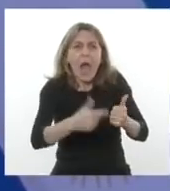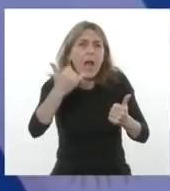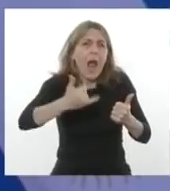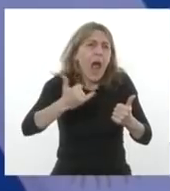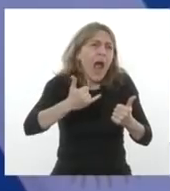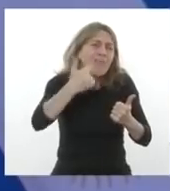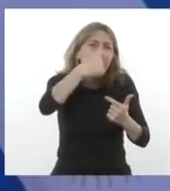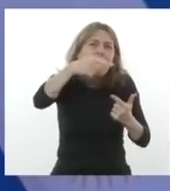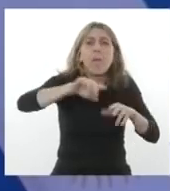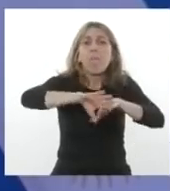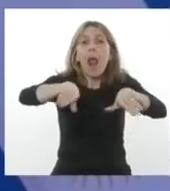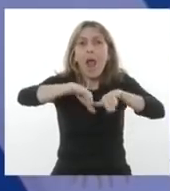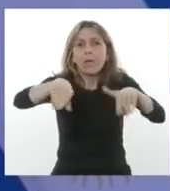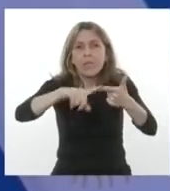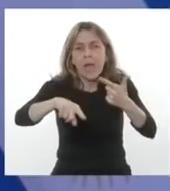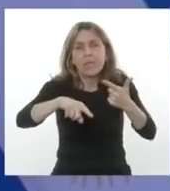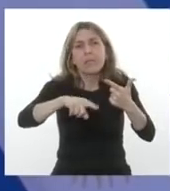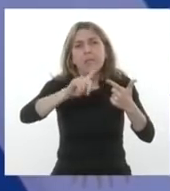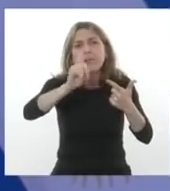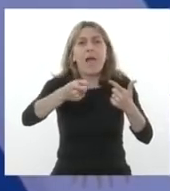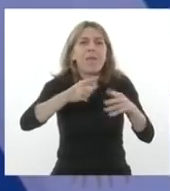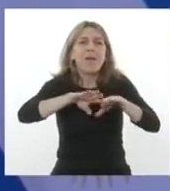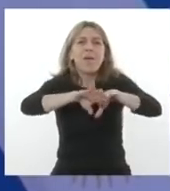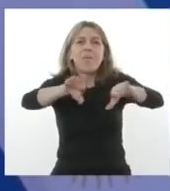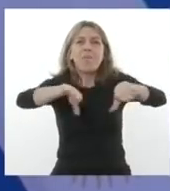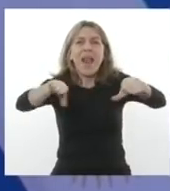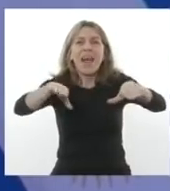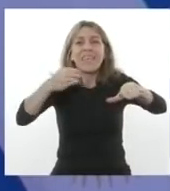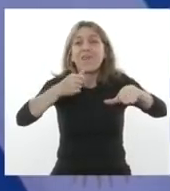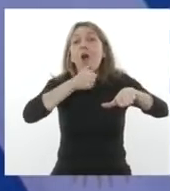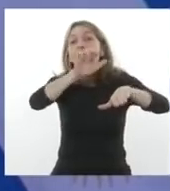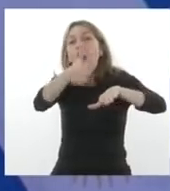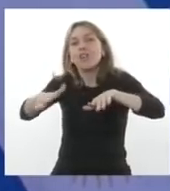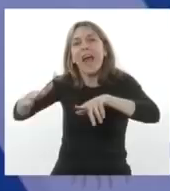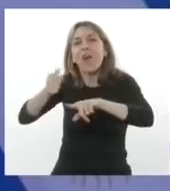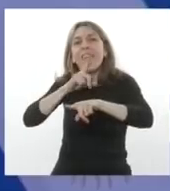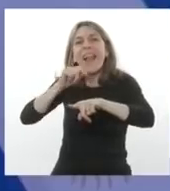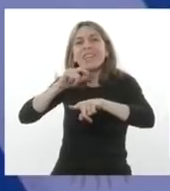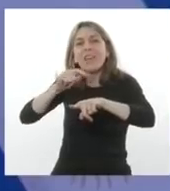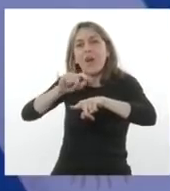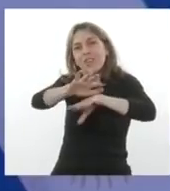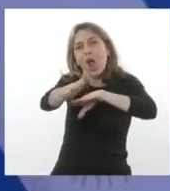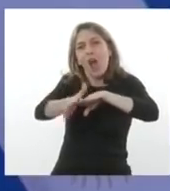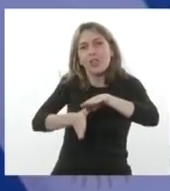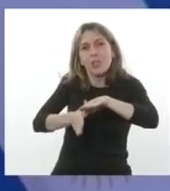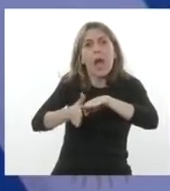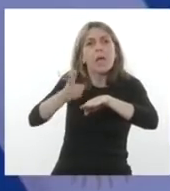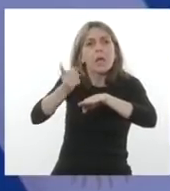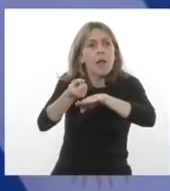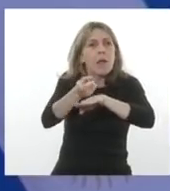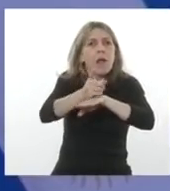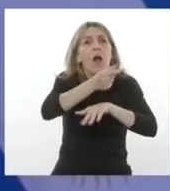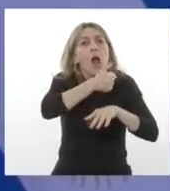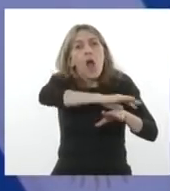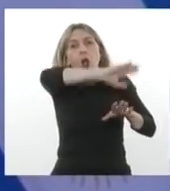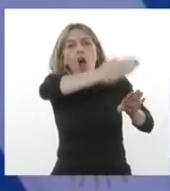las playas que son bañadas por el Océano Atlántico y tiene una cordillera inmensa que